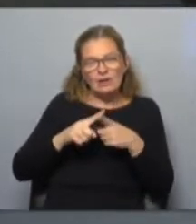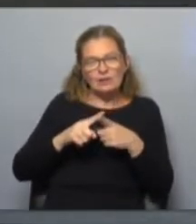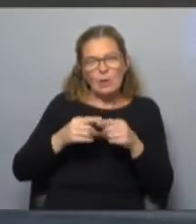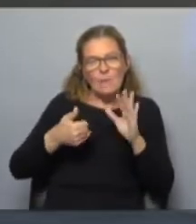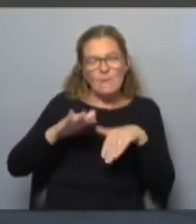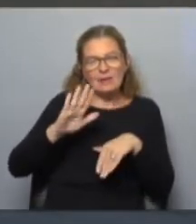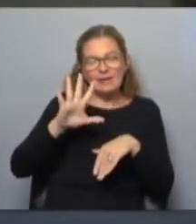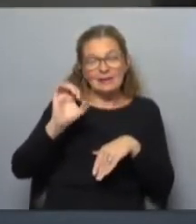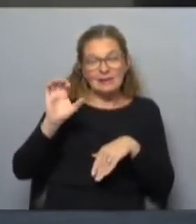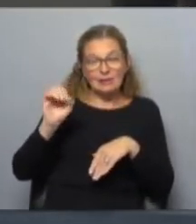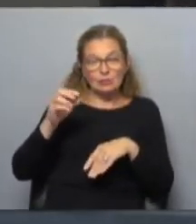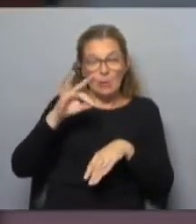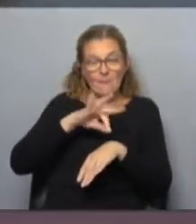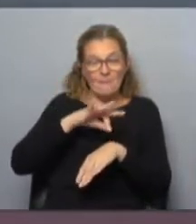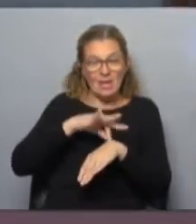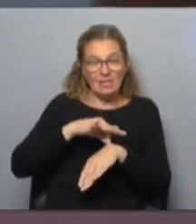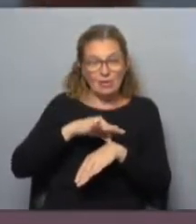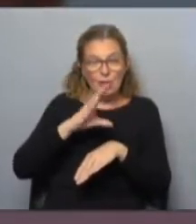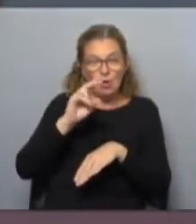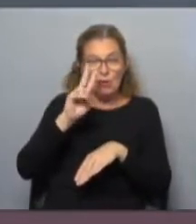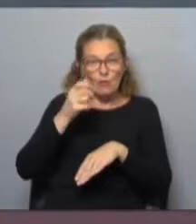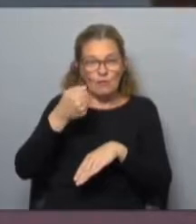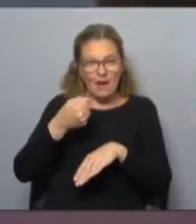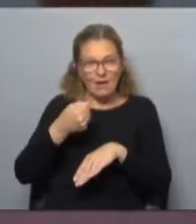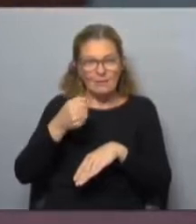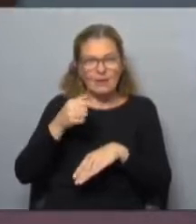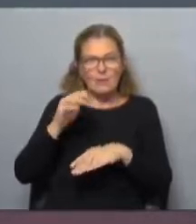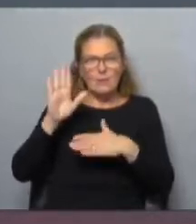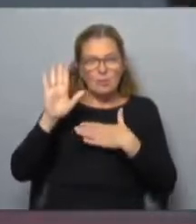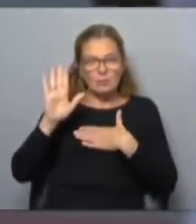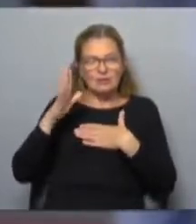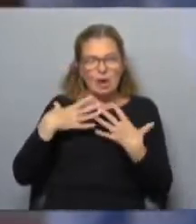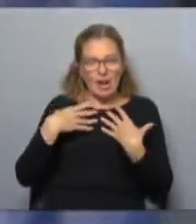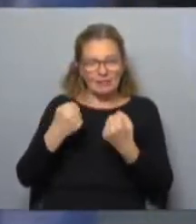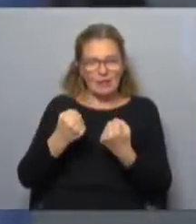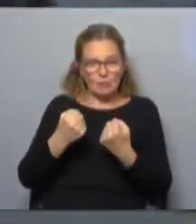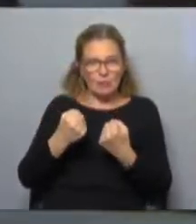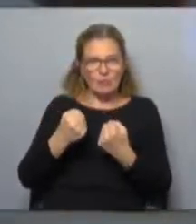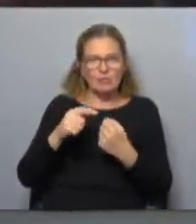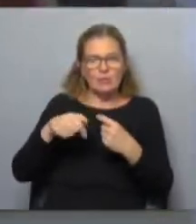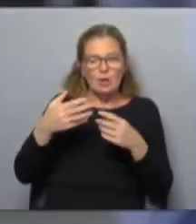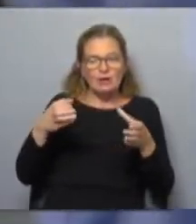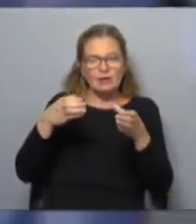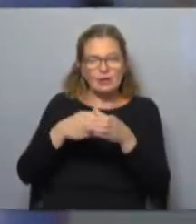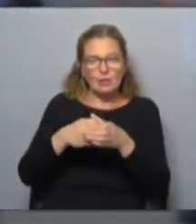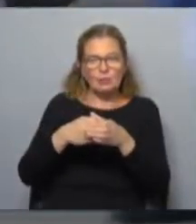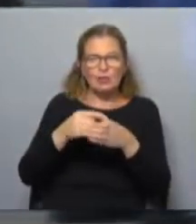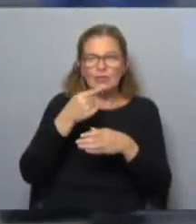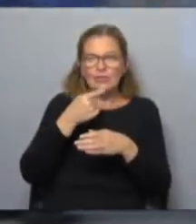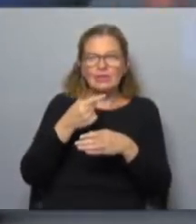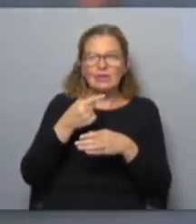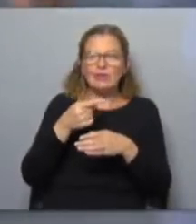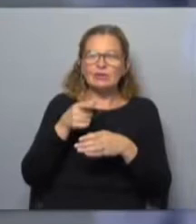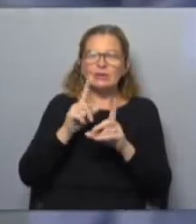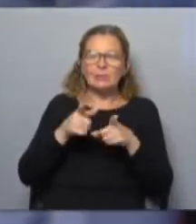a más de 500 médicos cubanos para que se cumpla con el propósito de garantizar el derecho a la salud. Tras la reunión con Díaz Canel AMLO